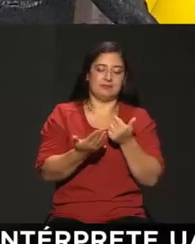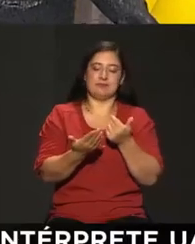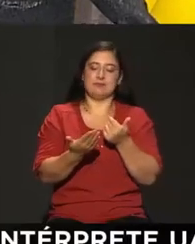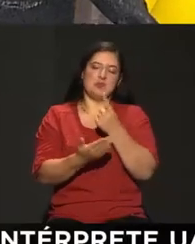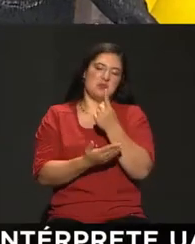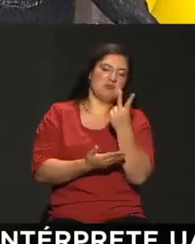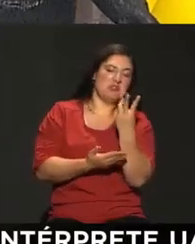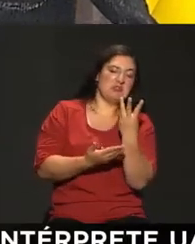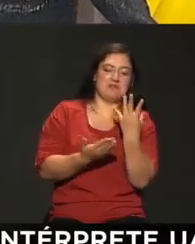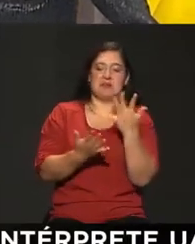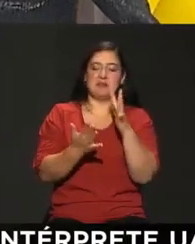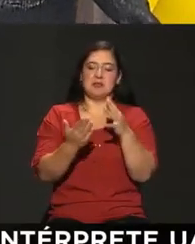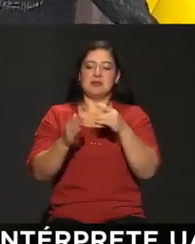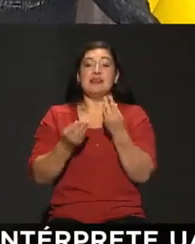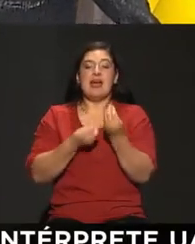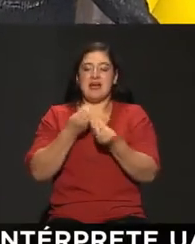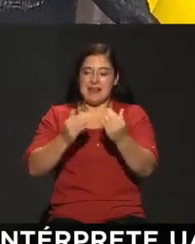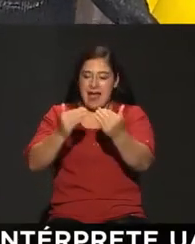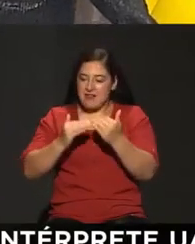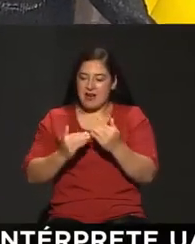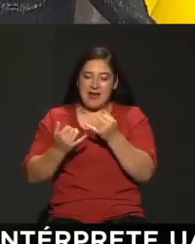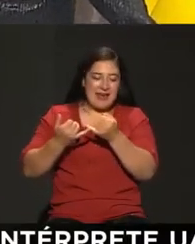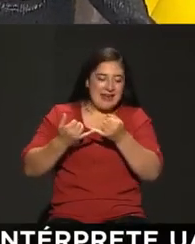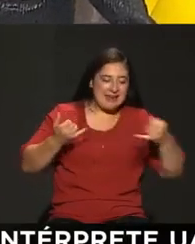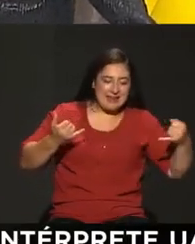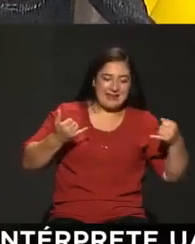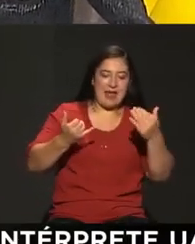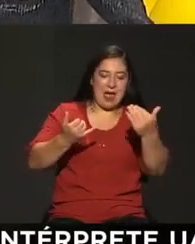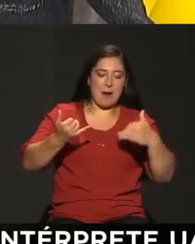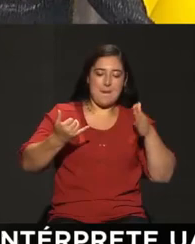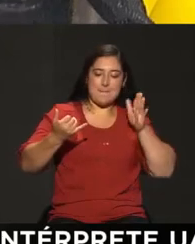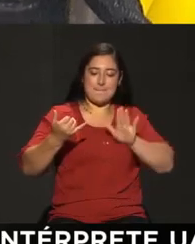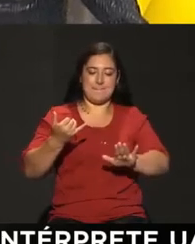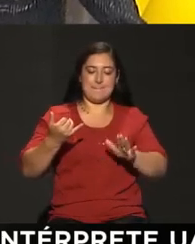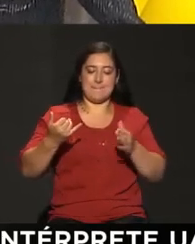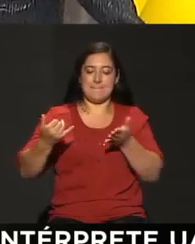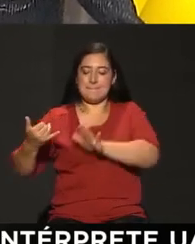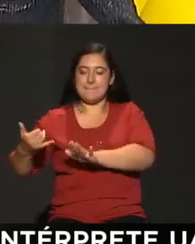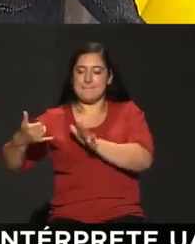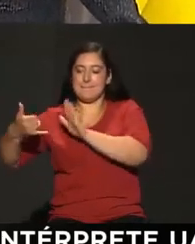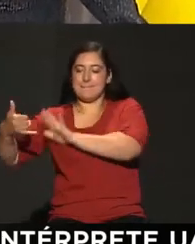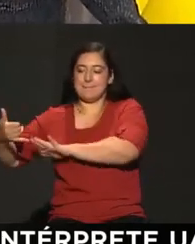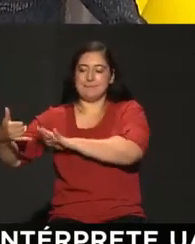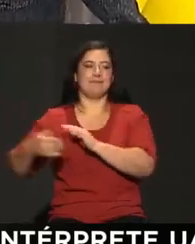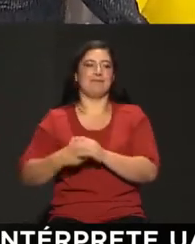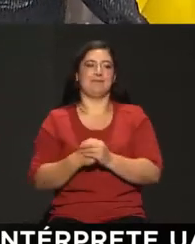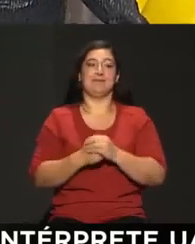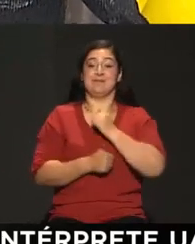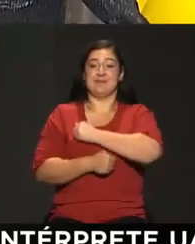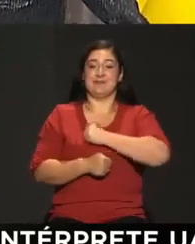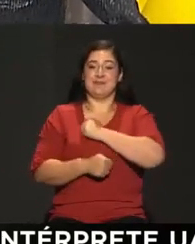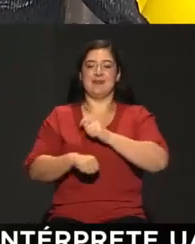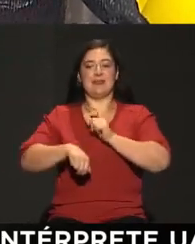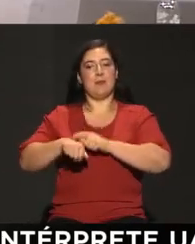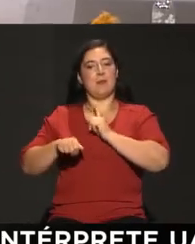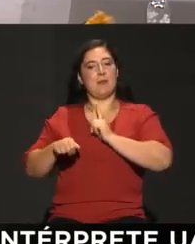y las vas a colocar debajo de la primer línea, ¿vale? Acá. Sí, de bajito. Vamos a crear una línea de ritmo